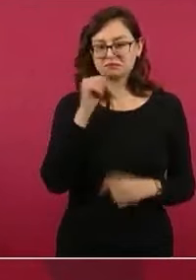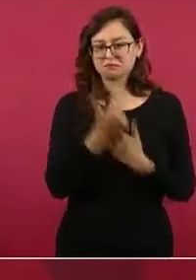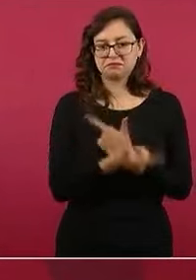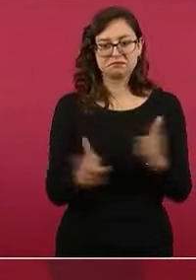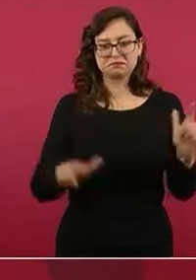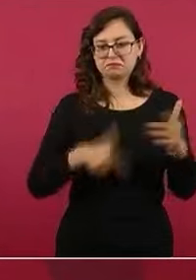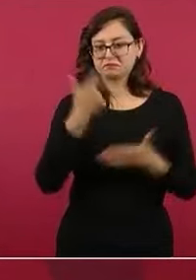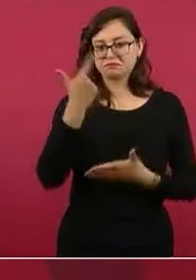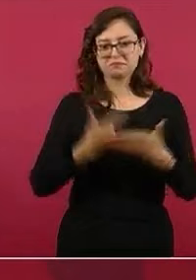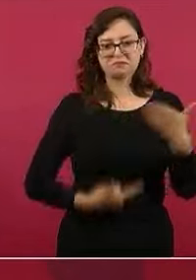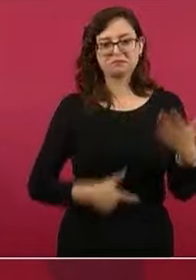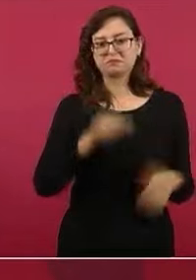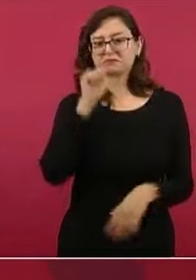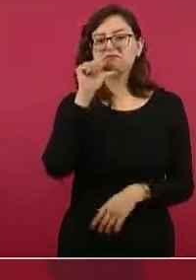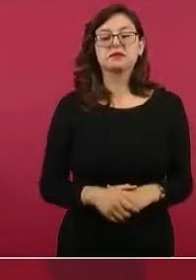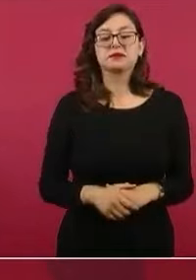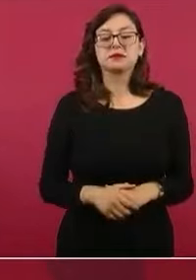a tener